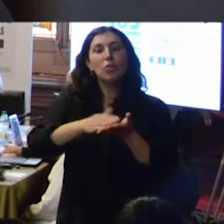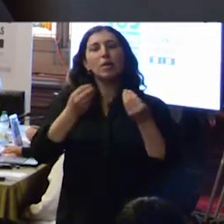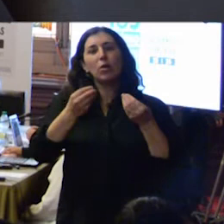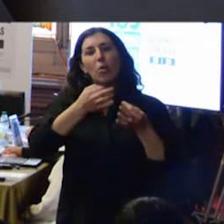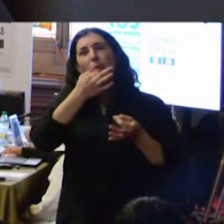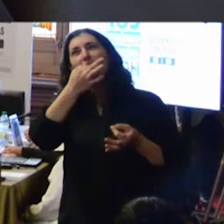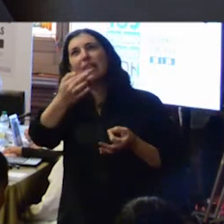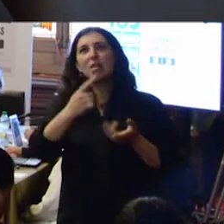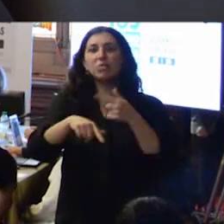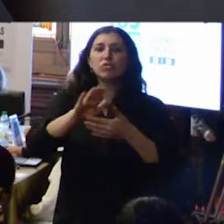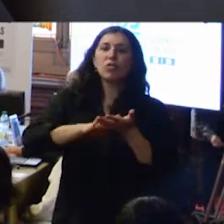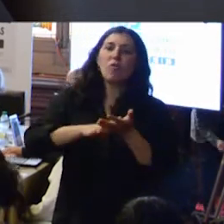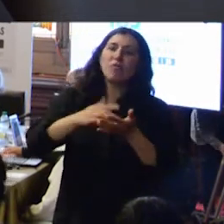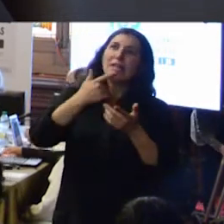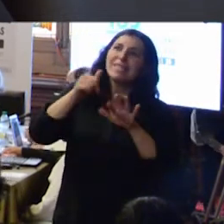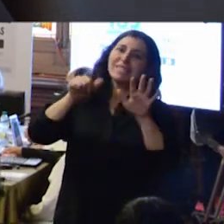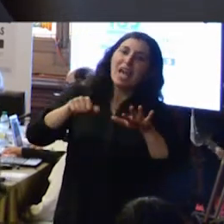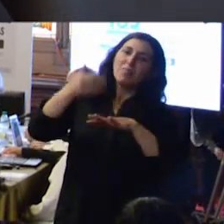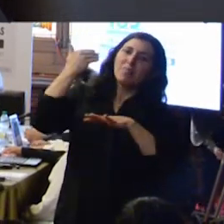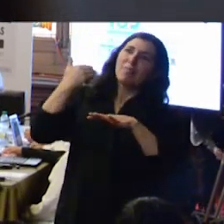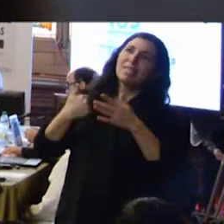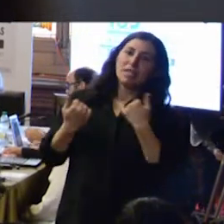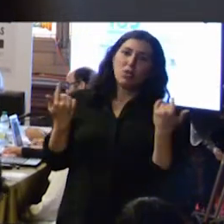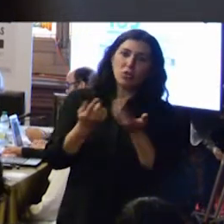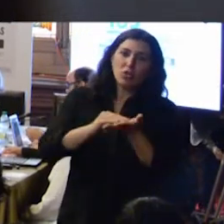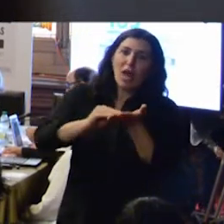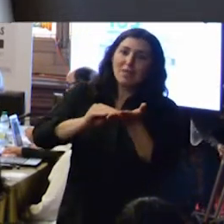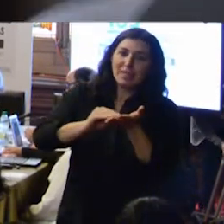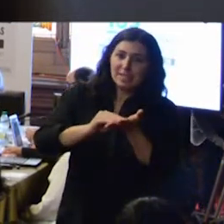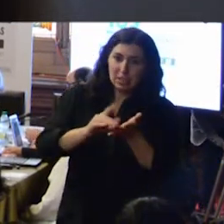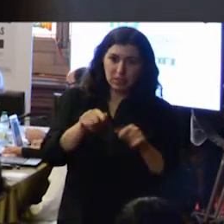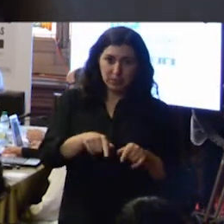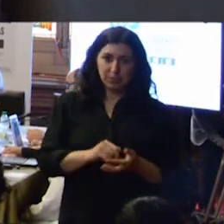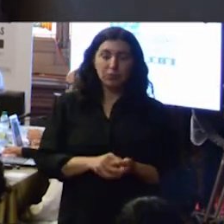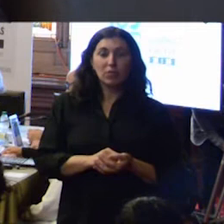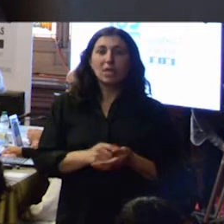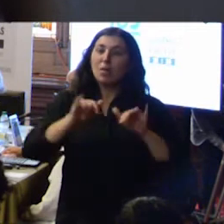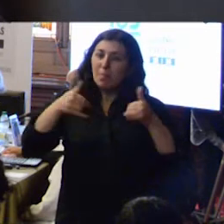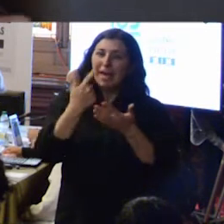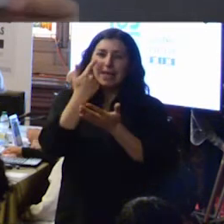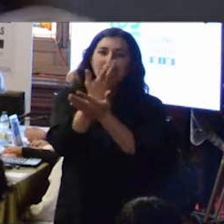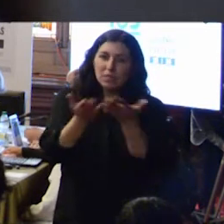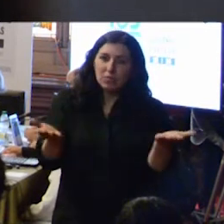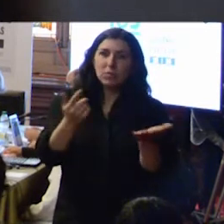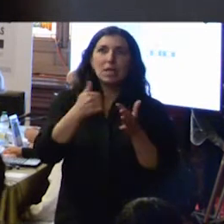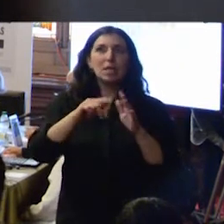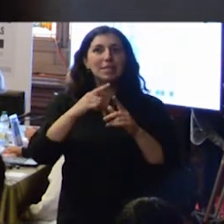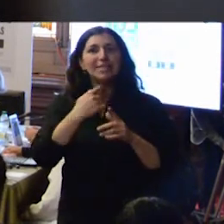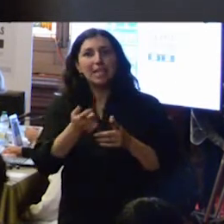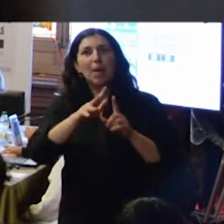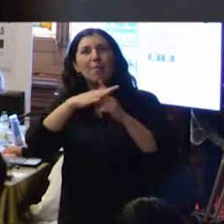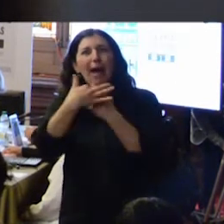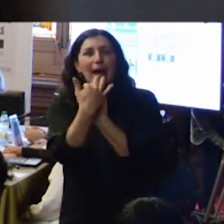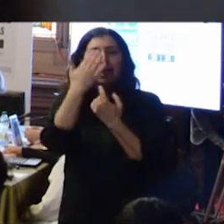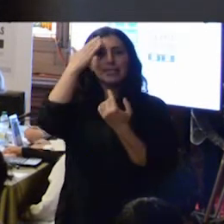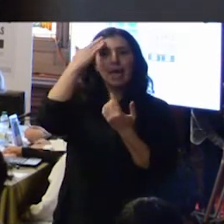relatoría durante un año y seis meses que hemos tenido de administración de la Defensoría del Pueblo. Para que esto sirva para contextualizar la